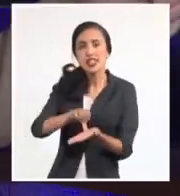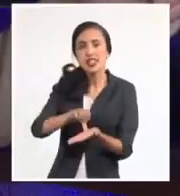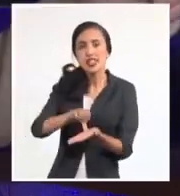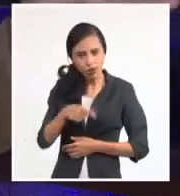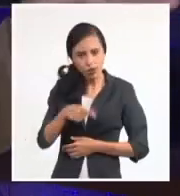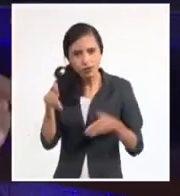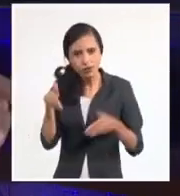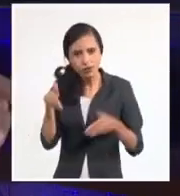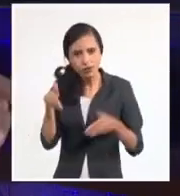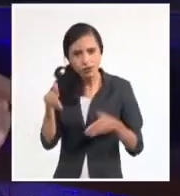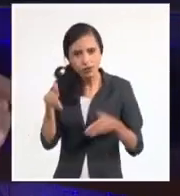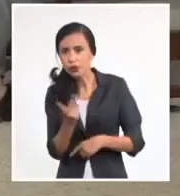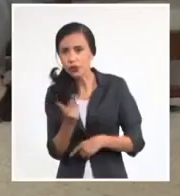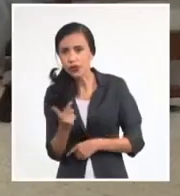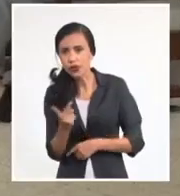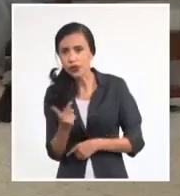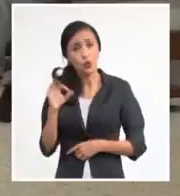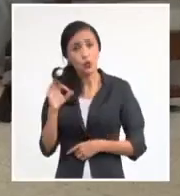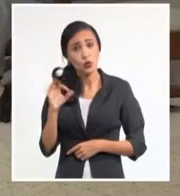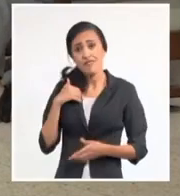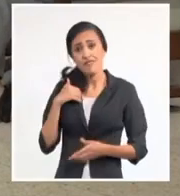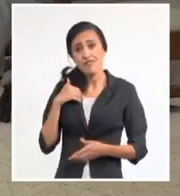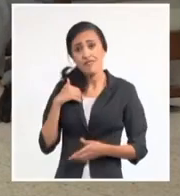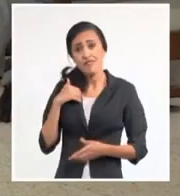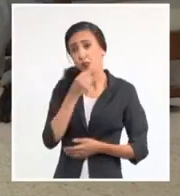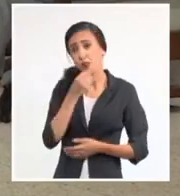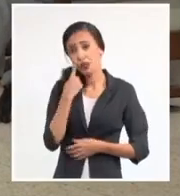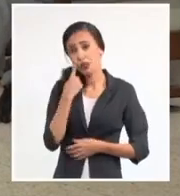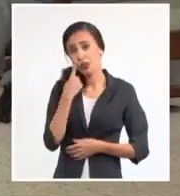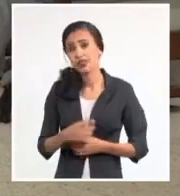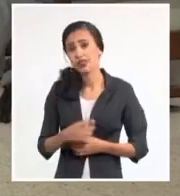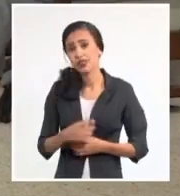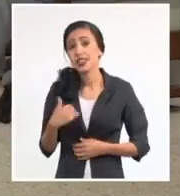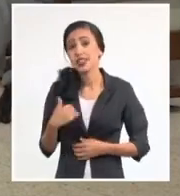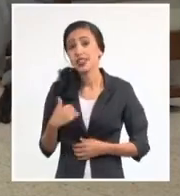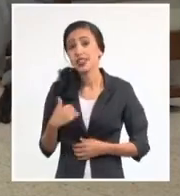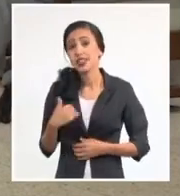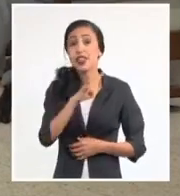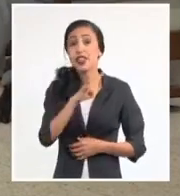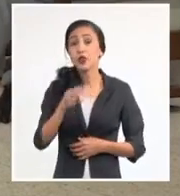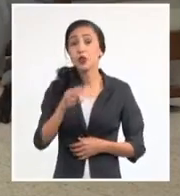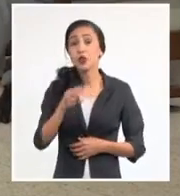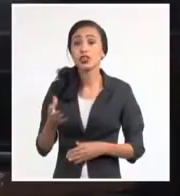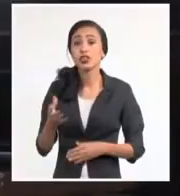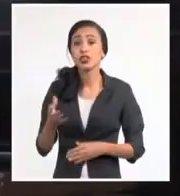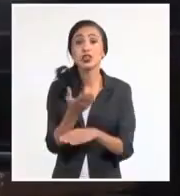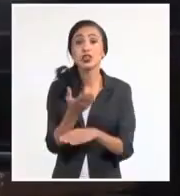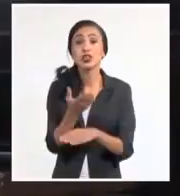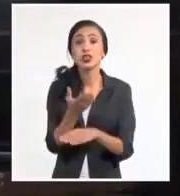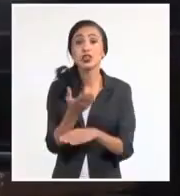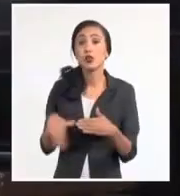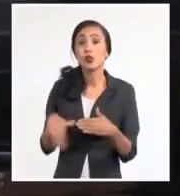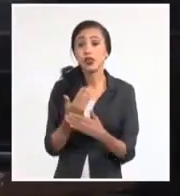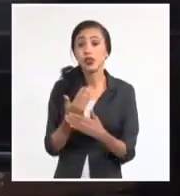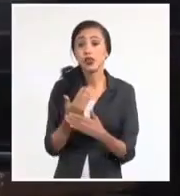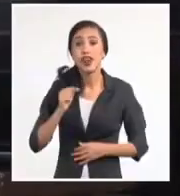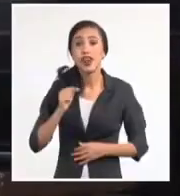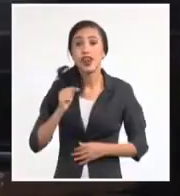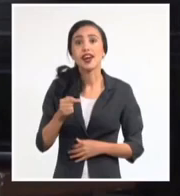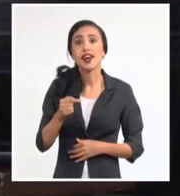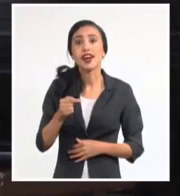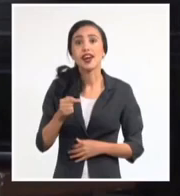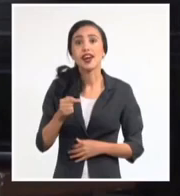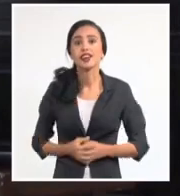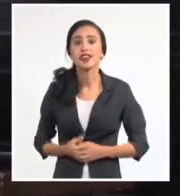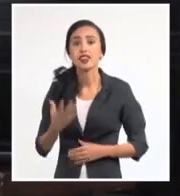Yo todavía no he tenido la suerte. Se hablaba de que más de 400 solicitudes en un día, cada día, y eso nos